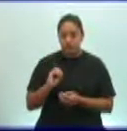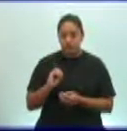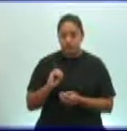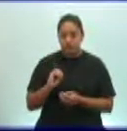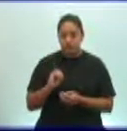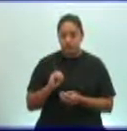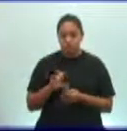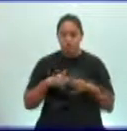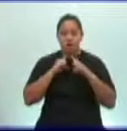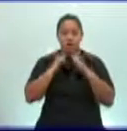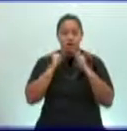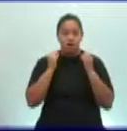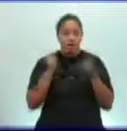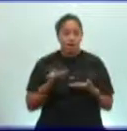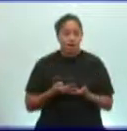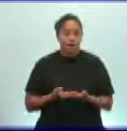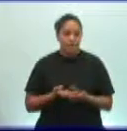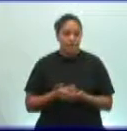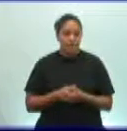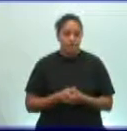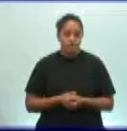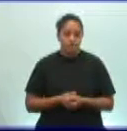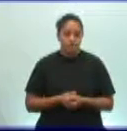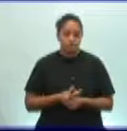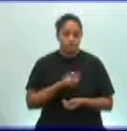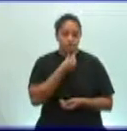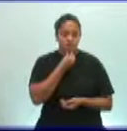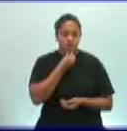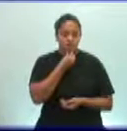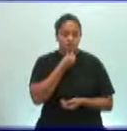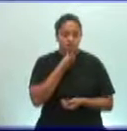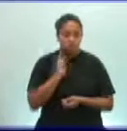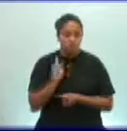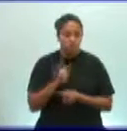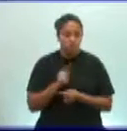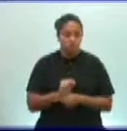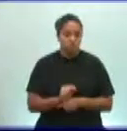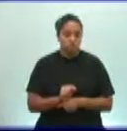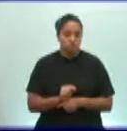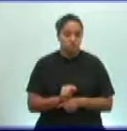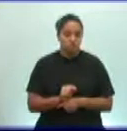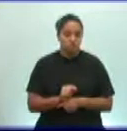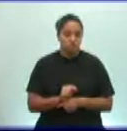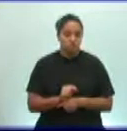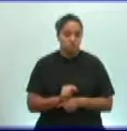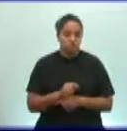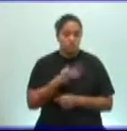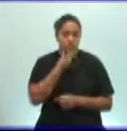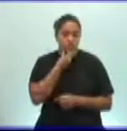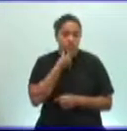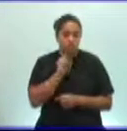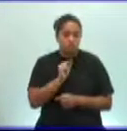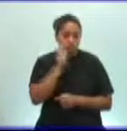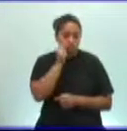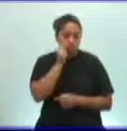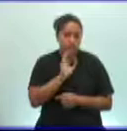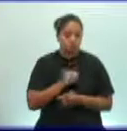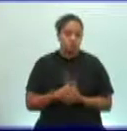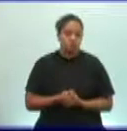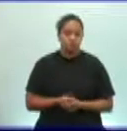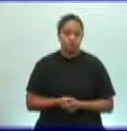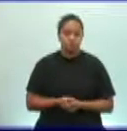o muchacho. ¿Cuál de estas acepciones se ajusta al texto? Por supuesto,